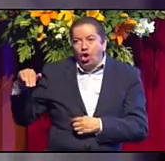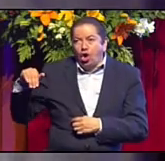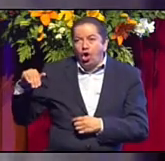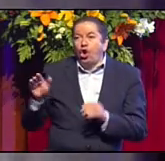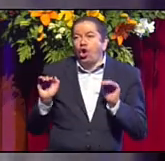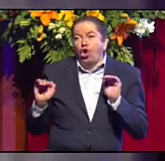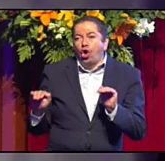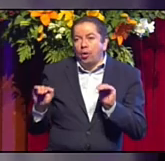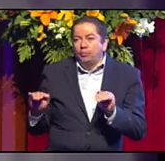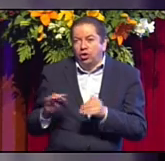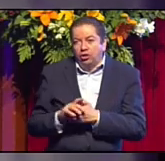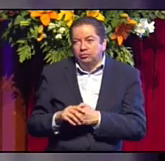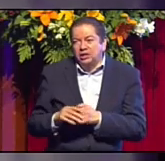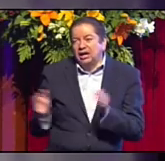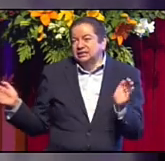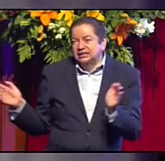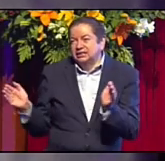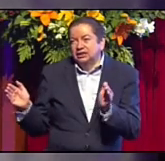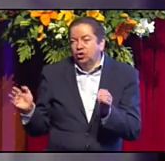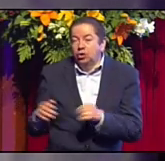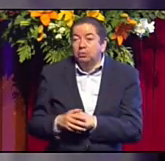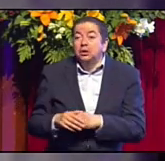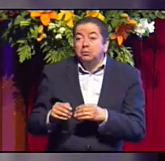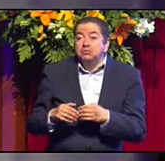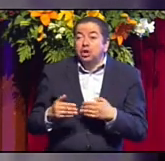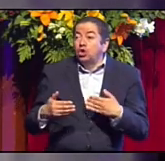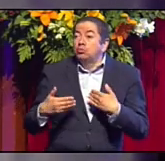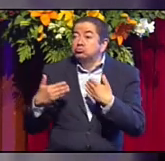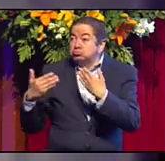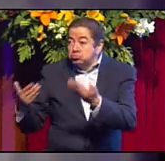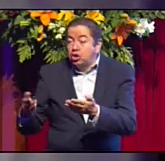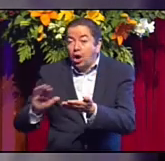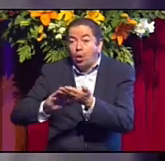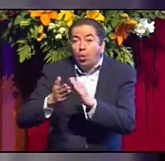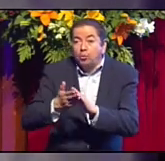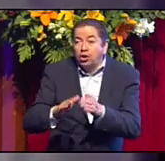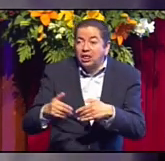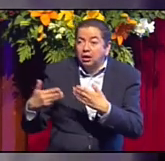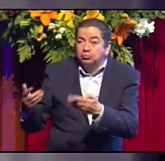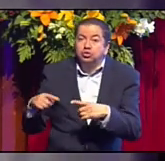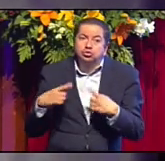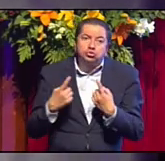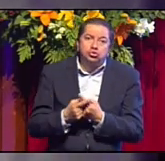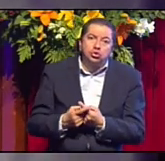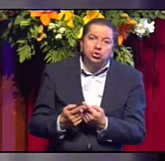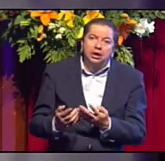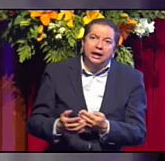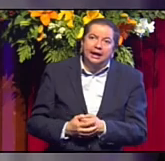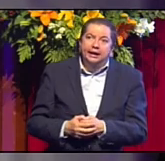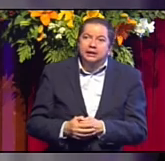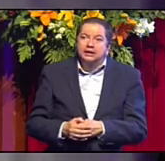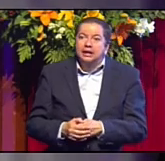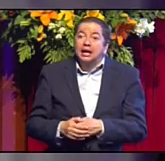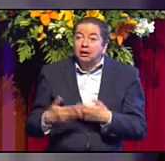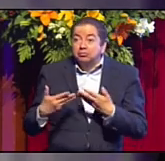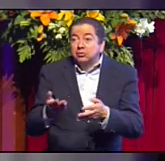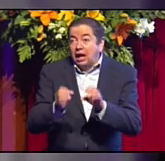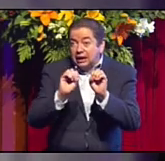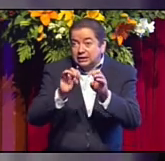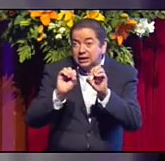que nuestros vecinos merecen. Son buses pequeños, pero estamos entregando uno a la comunidad. Nosotros probablemente tenemos que entregar la educación